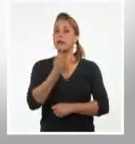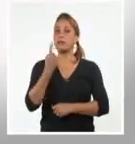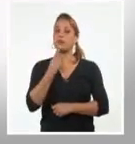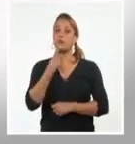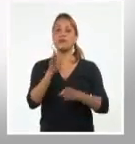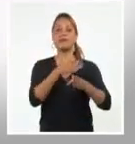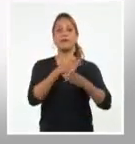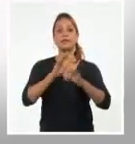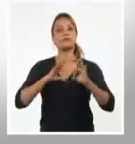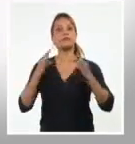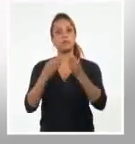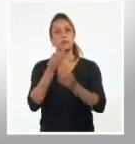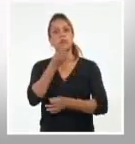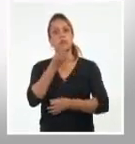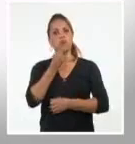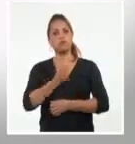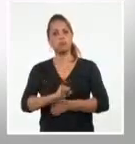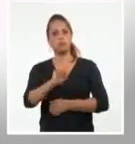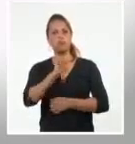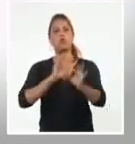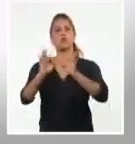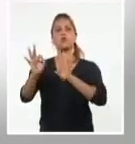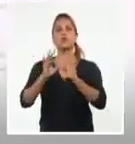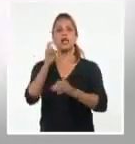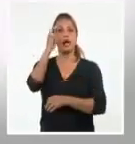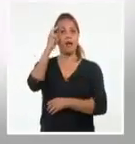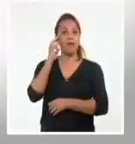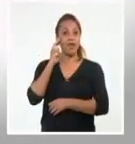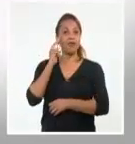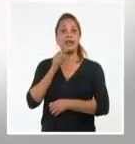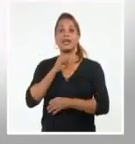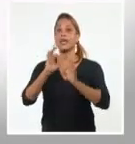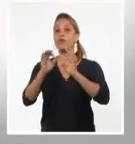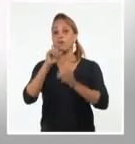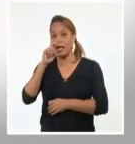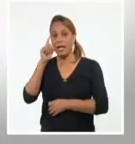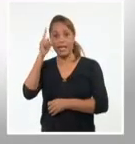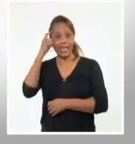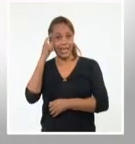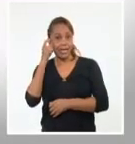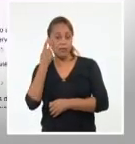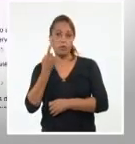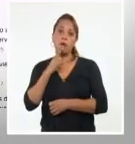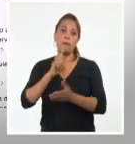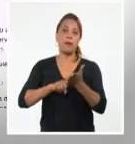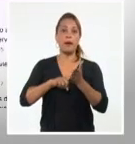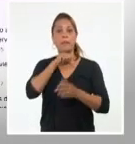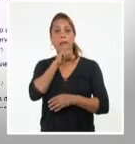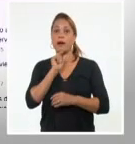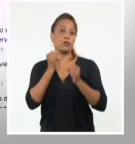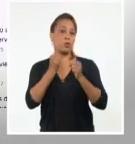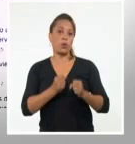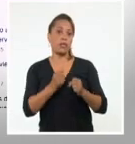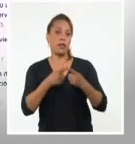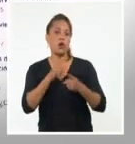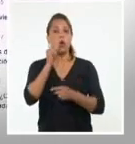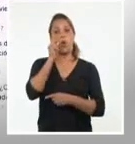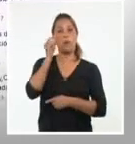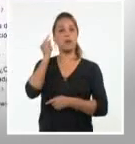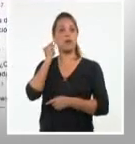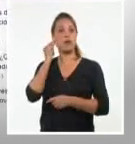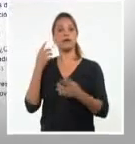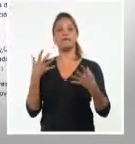familia puedan tener hijos, proteger al abuelo que ha criado al nieto ante padres ausentes, o a ese hombre o mujer que sin